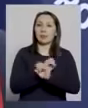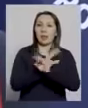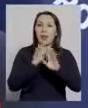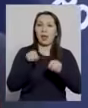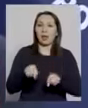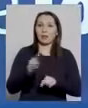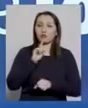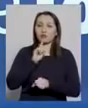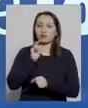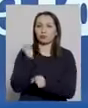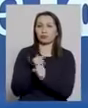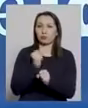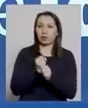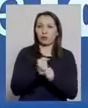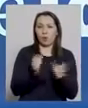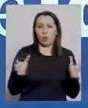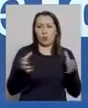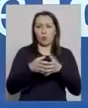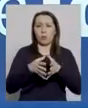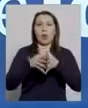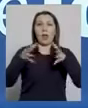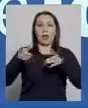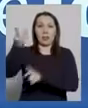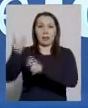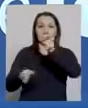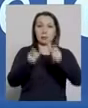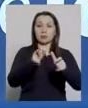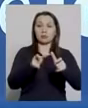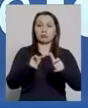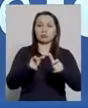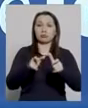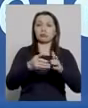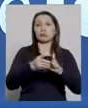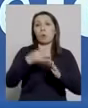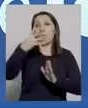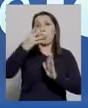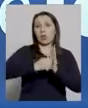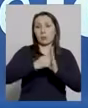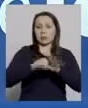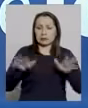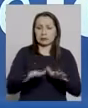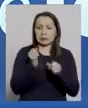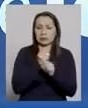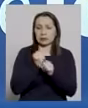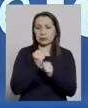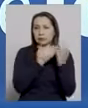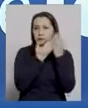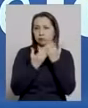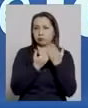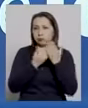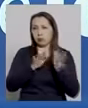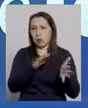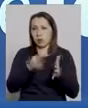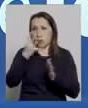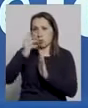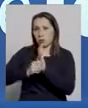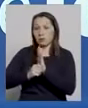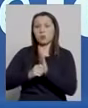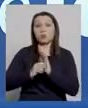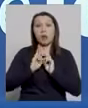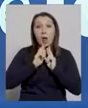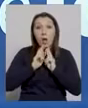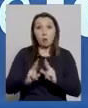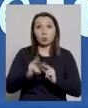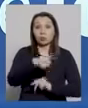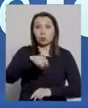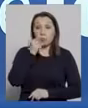hay un trabajo de todo un grupo enorme de gente que lleva 4 meses en esto, por lo menos. Por lo tanto, todos los resultados que ustedes